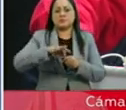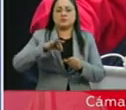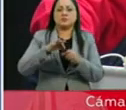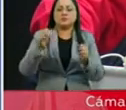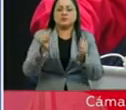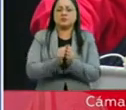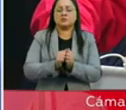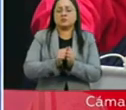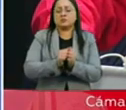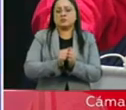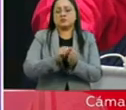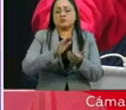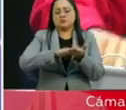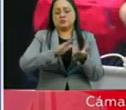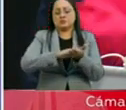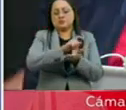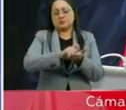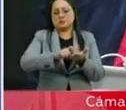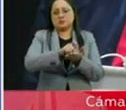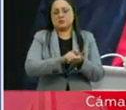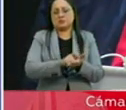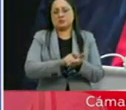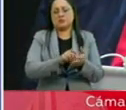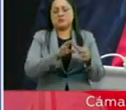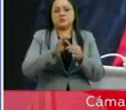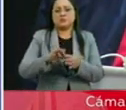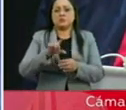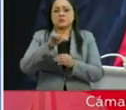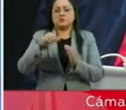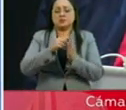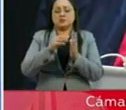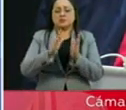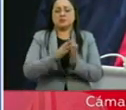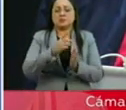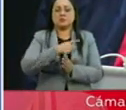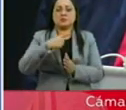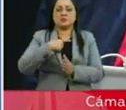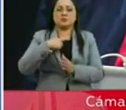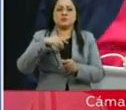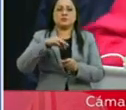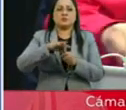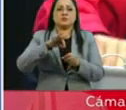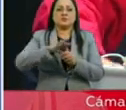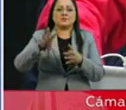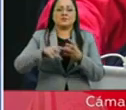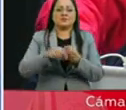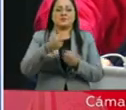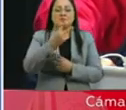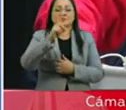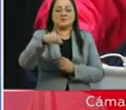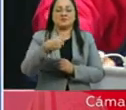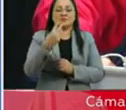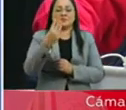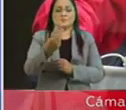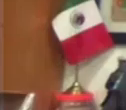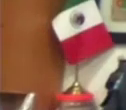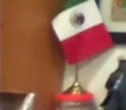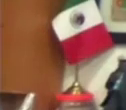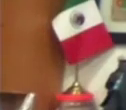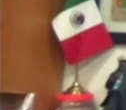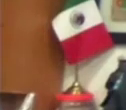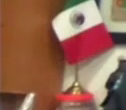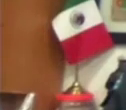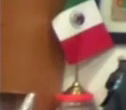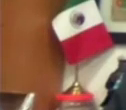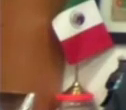nasheli o Paulina con quién de ellas gana México Mira yo creo que con esta terna eh